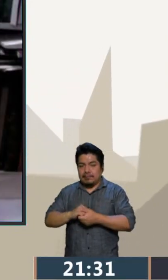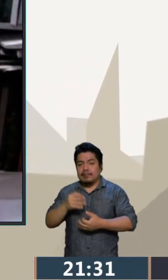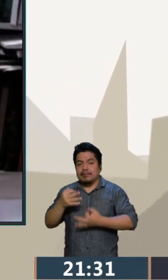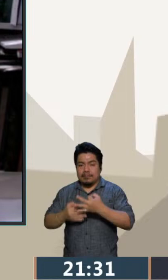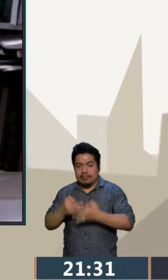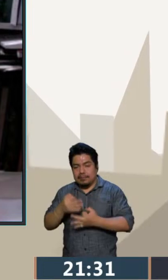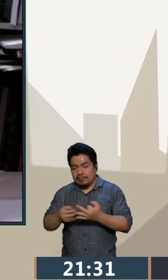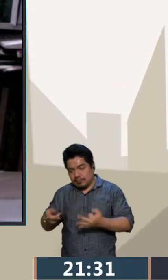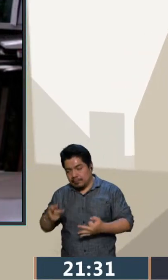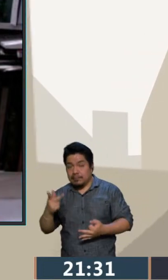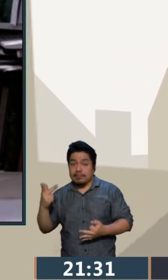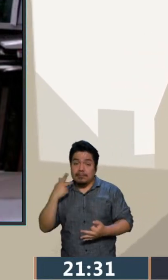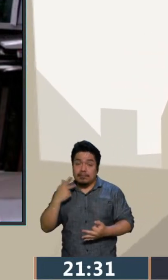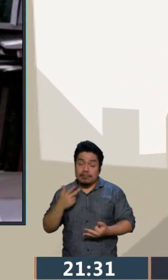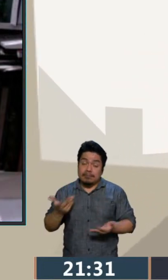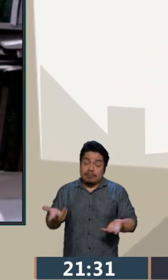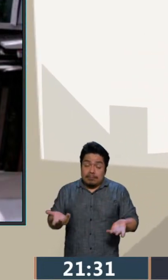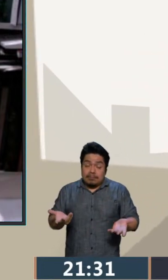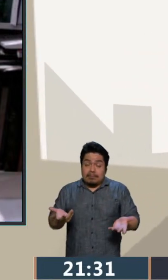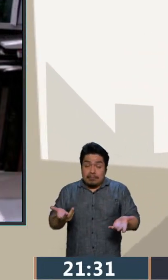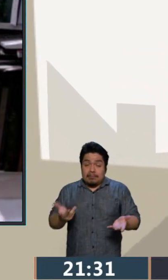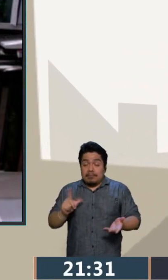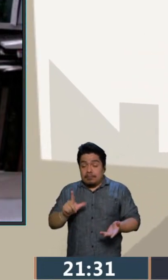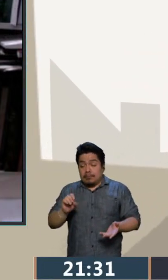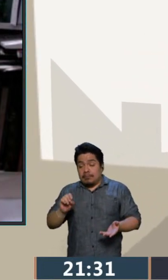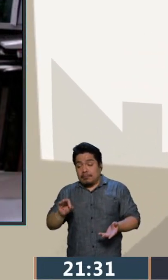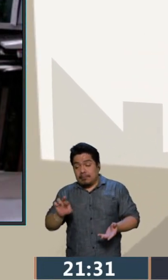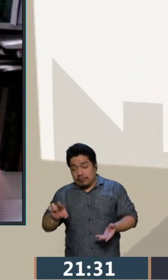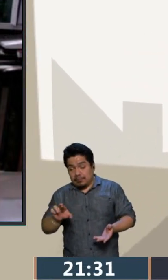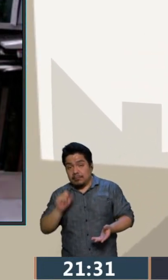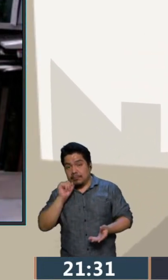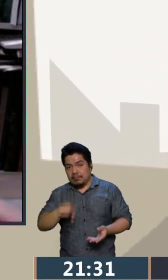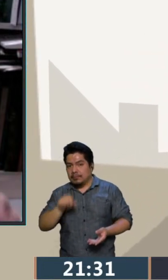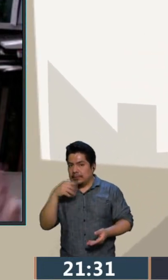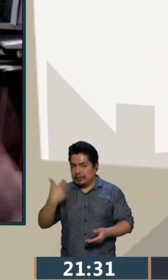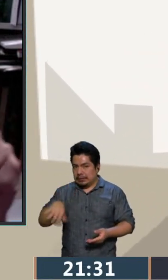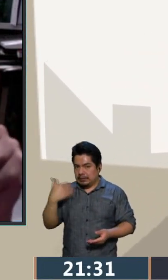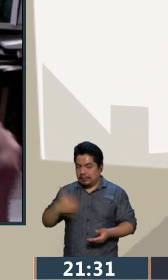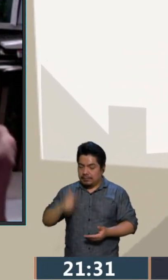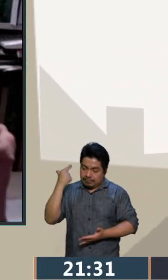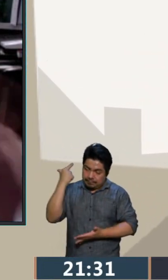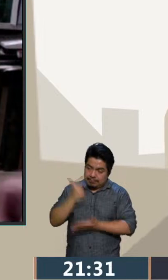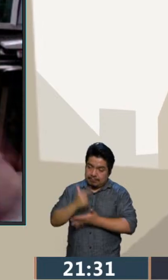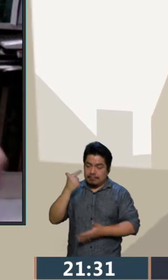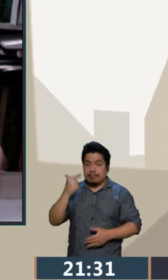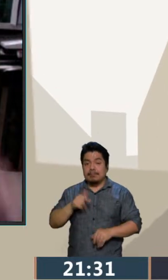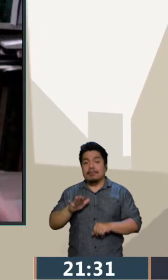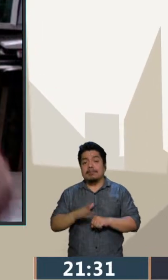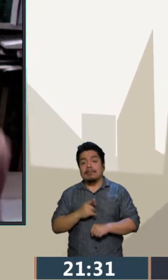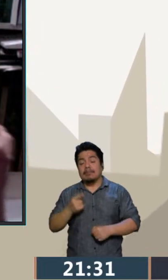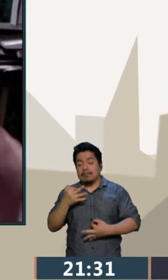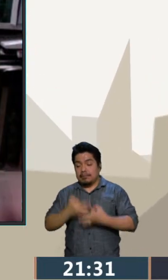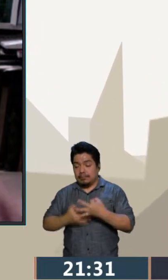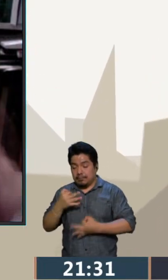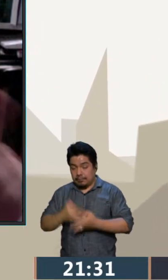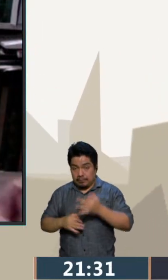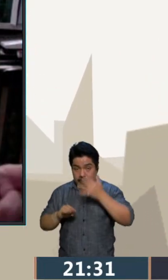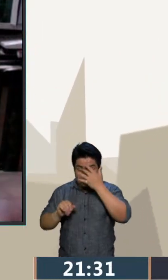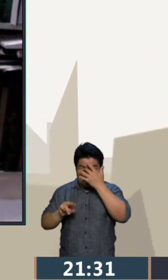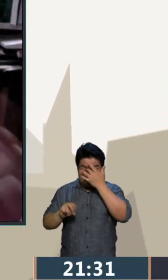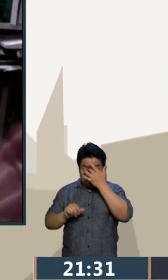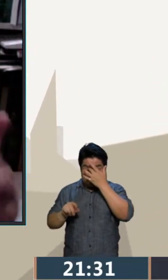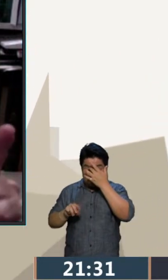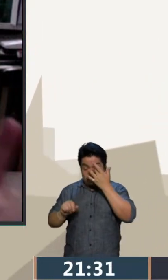y lo tienes a nivel político. Otro caso de lawfare que hay que señalar que es muy grave es lo que hace el juez Marco Antonio